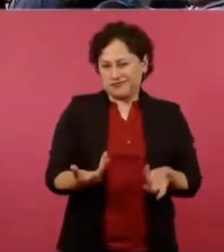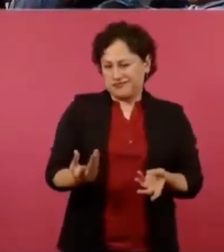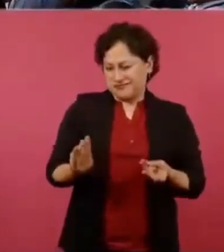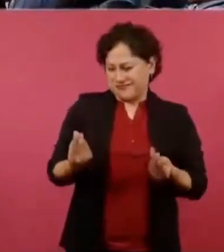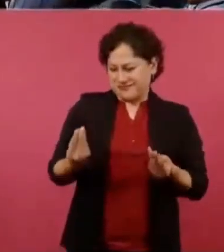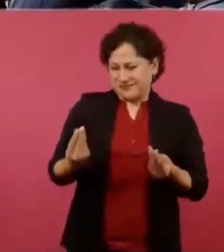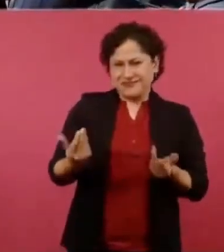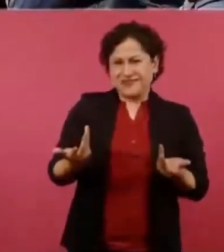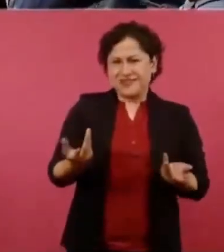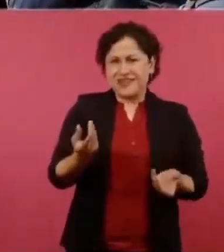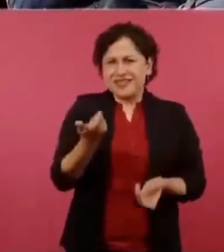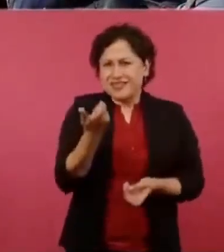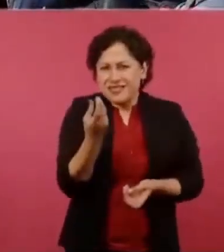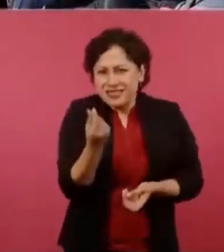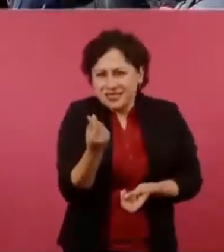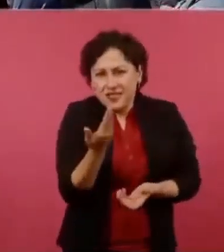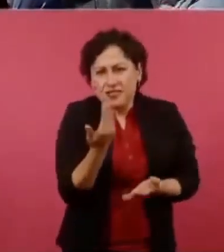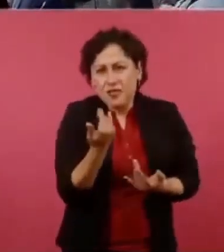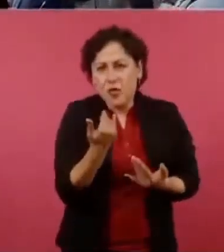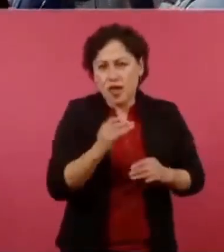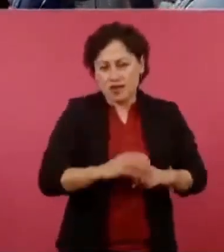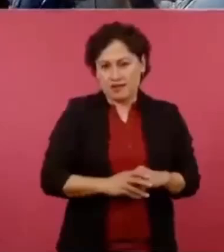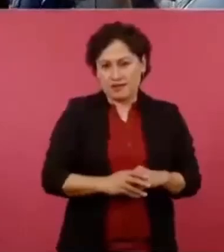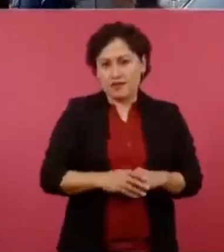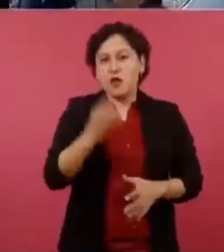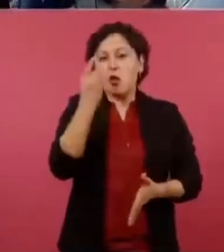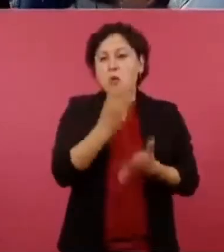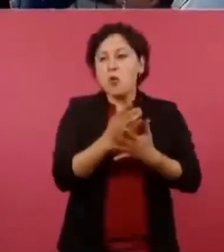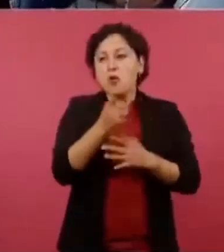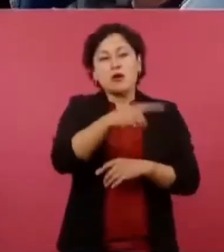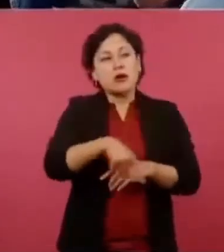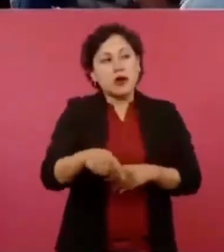preocupen, están contentos.